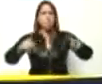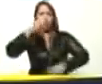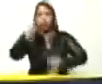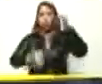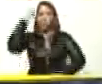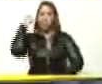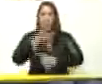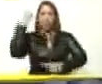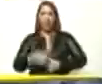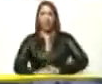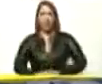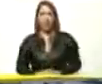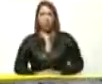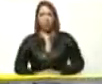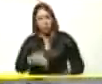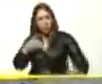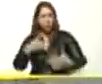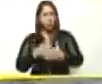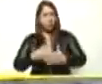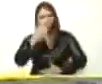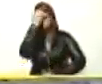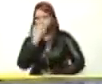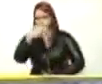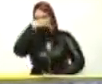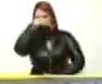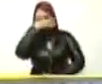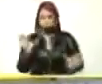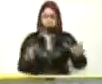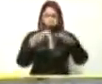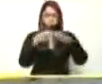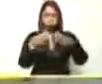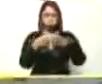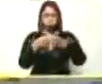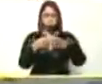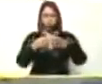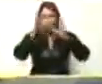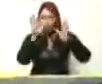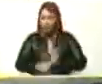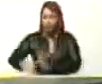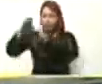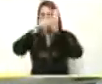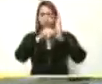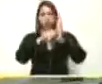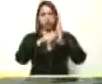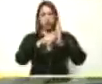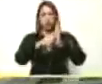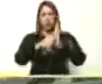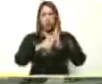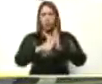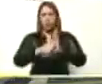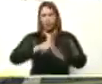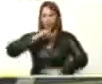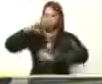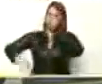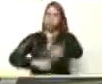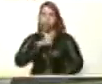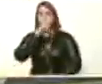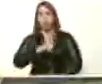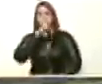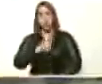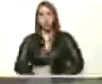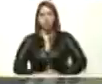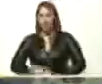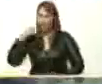justicia, contra este bandidaje, de mafiosos, ladrones, asquerosos, criminales,